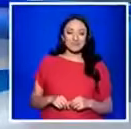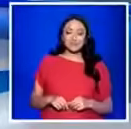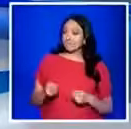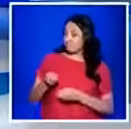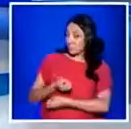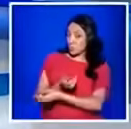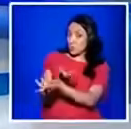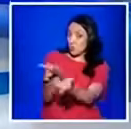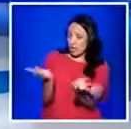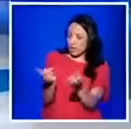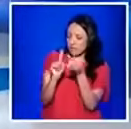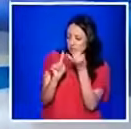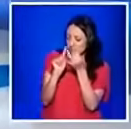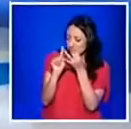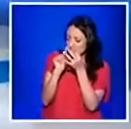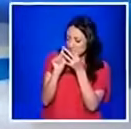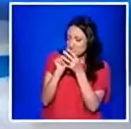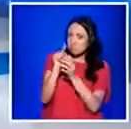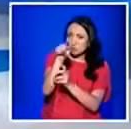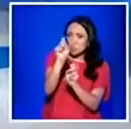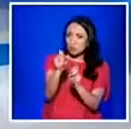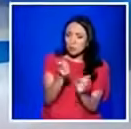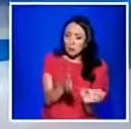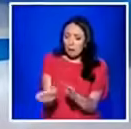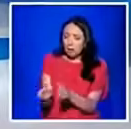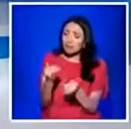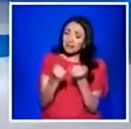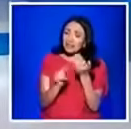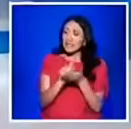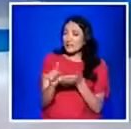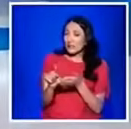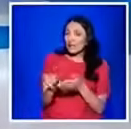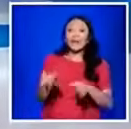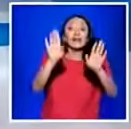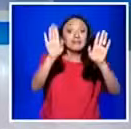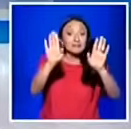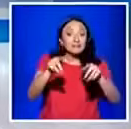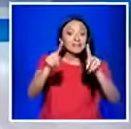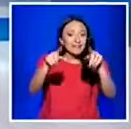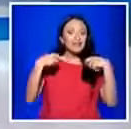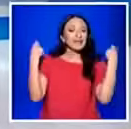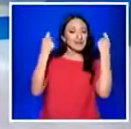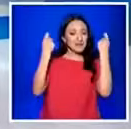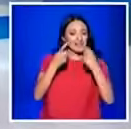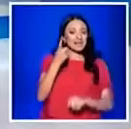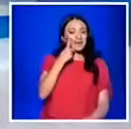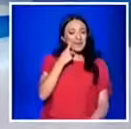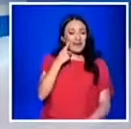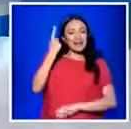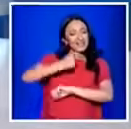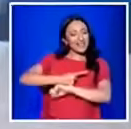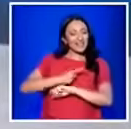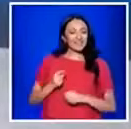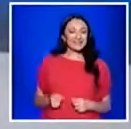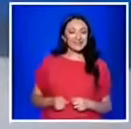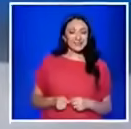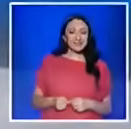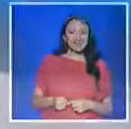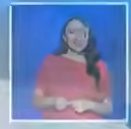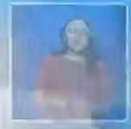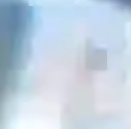Estas fueron algunas de las opciones para que arme el plan este fin de semana y festeje a los padres en su día.